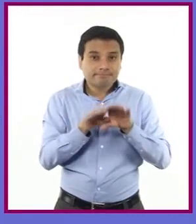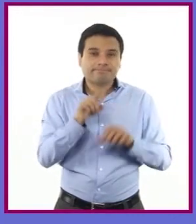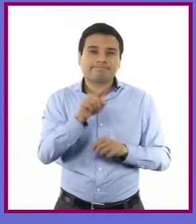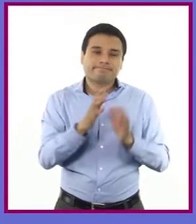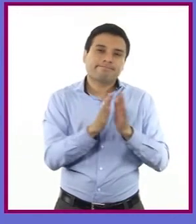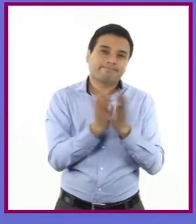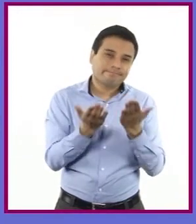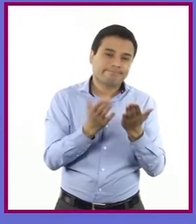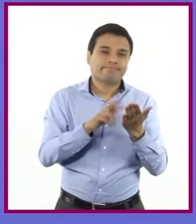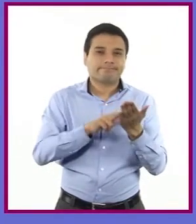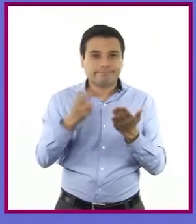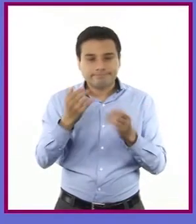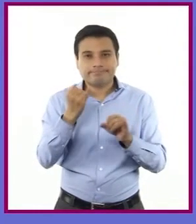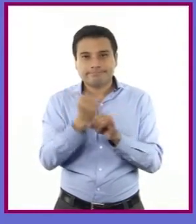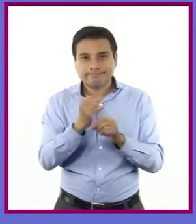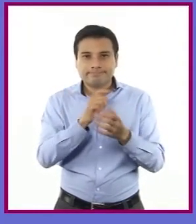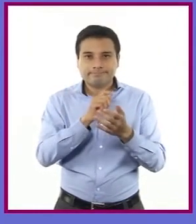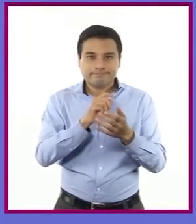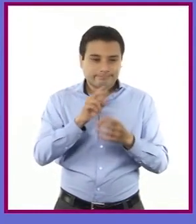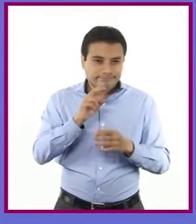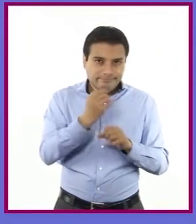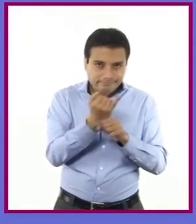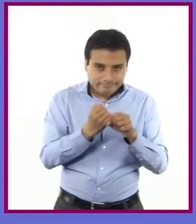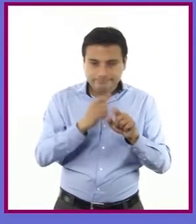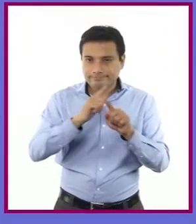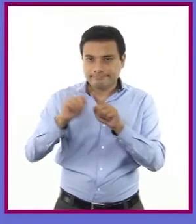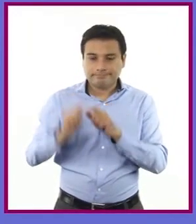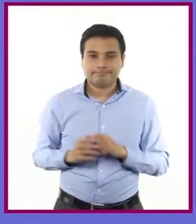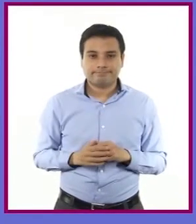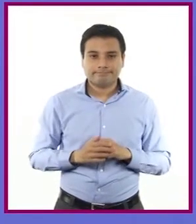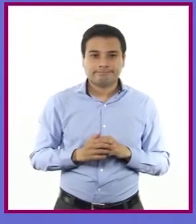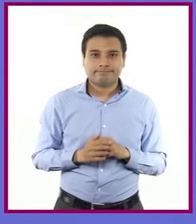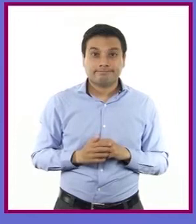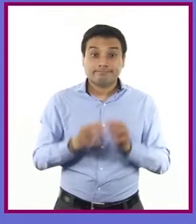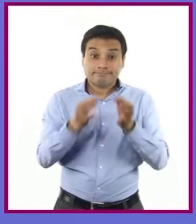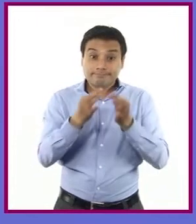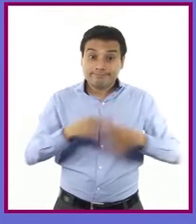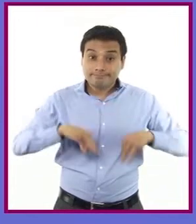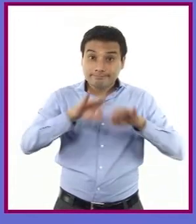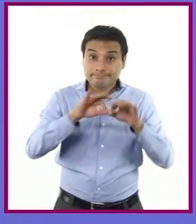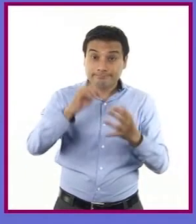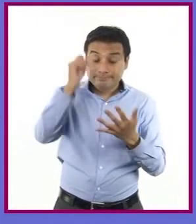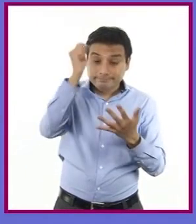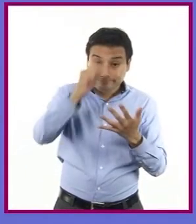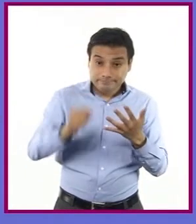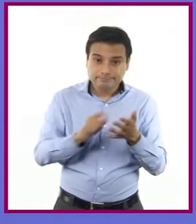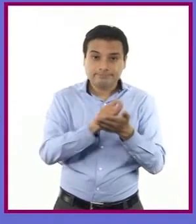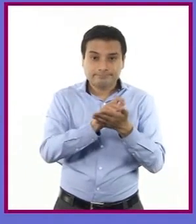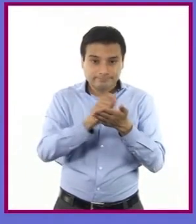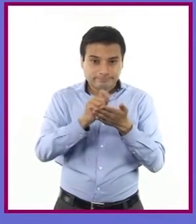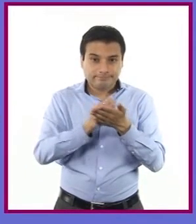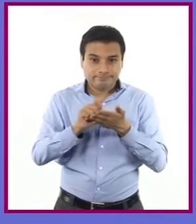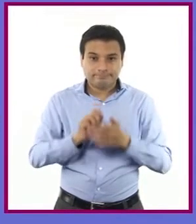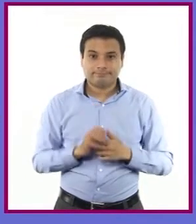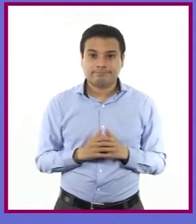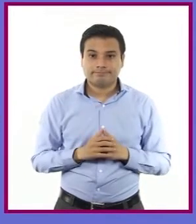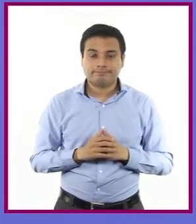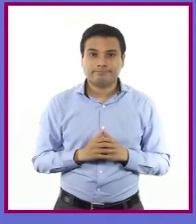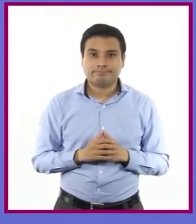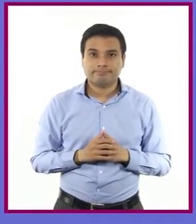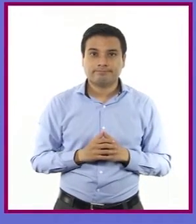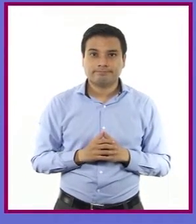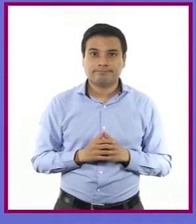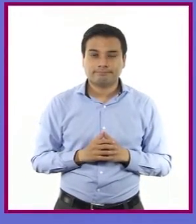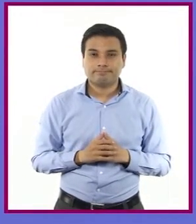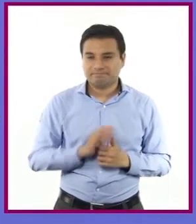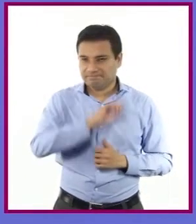fuentes. Subraya las ideas principales y la información que vas a utilizar. Como tercer